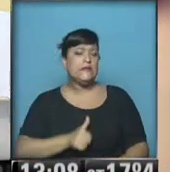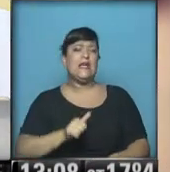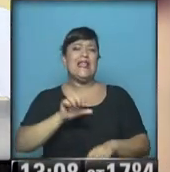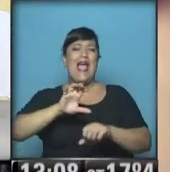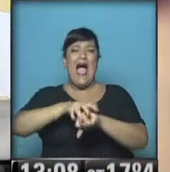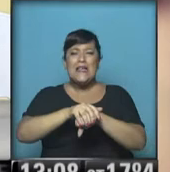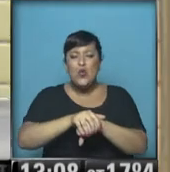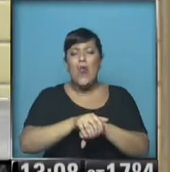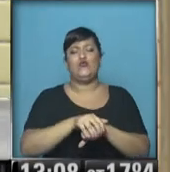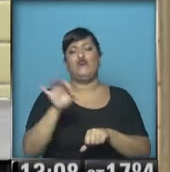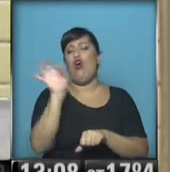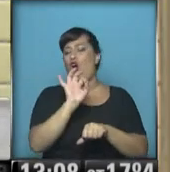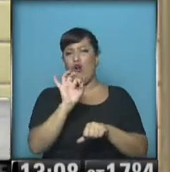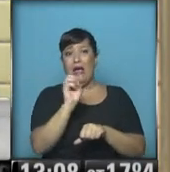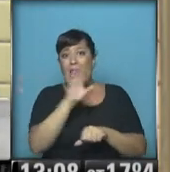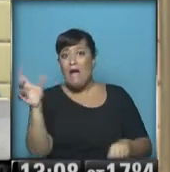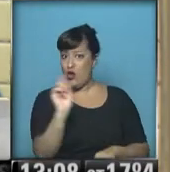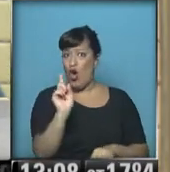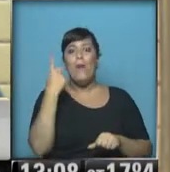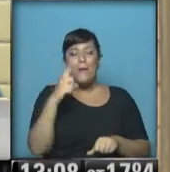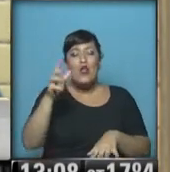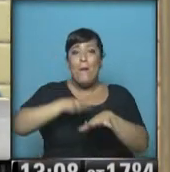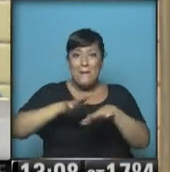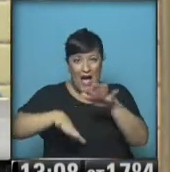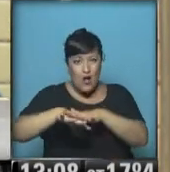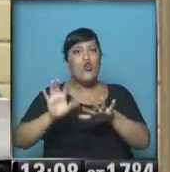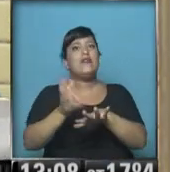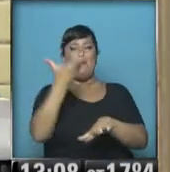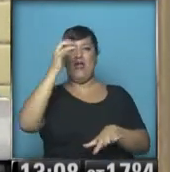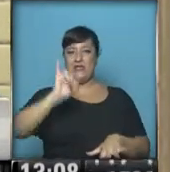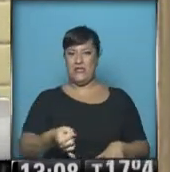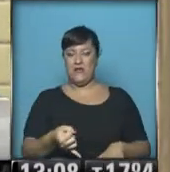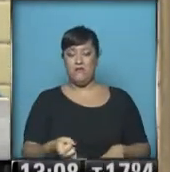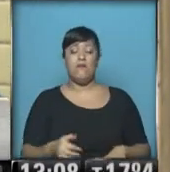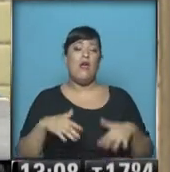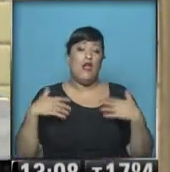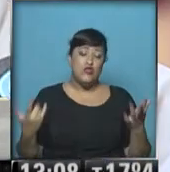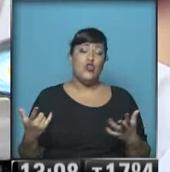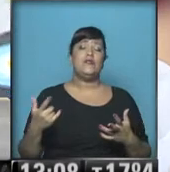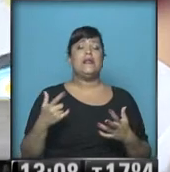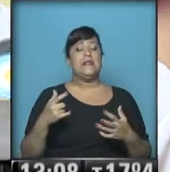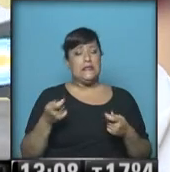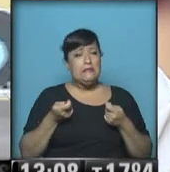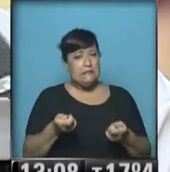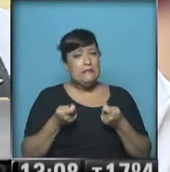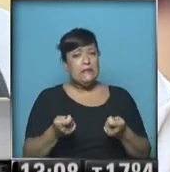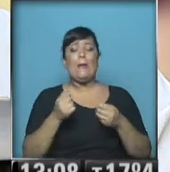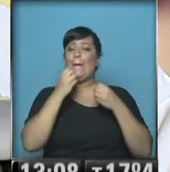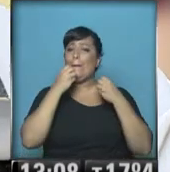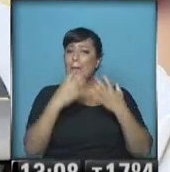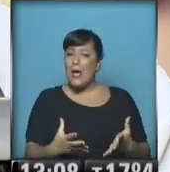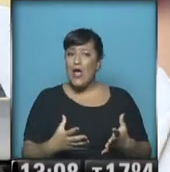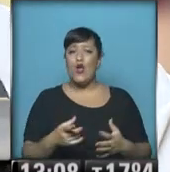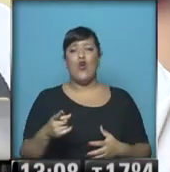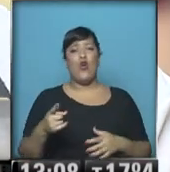articular, pero sí quemadas las manos. Entonces, tratemos de, nosotros decimos, utilizar,